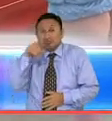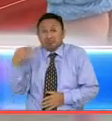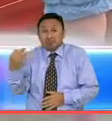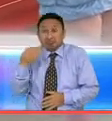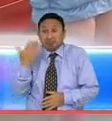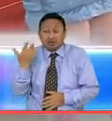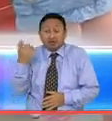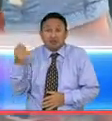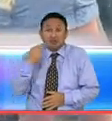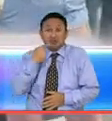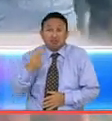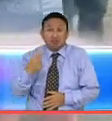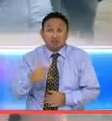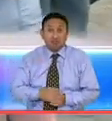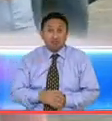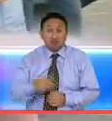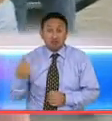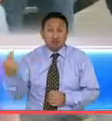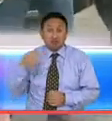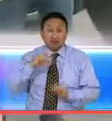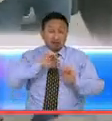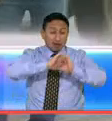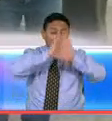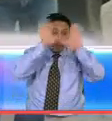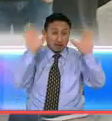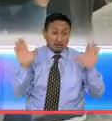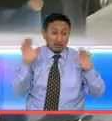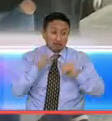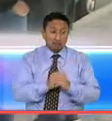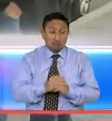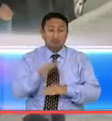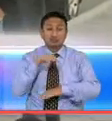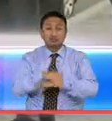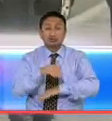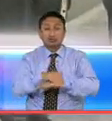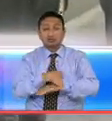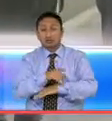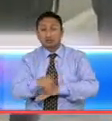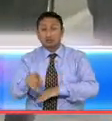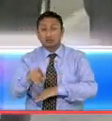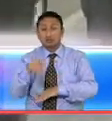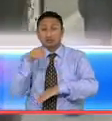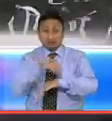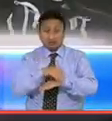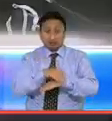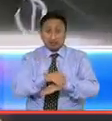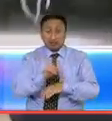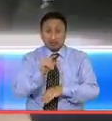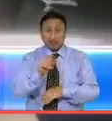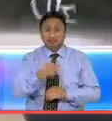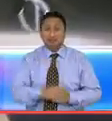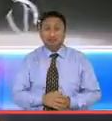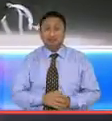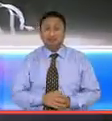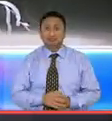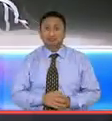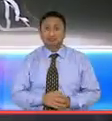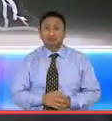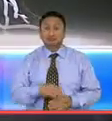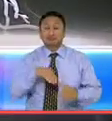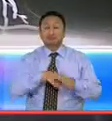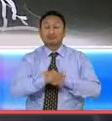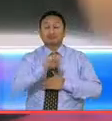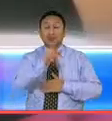él me dijo que él se vino de mañana y volvió a la tarde, mejor que había estado menos gente. En el interior, la comunidad destaca